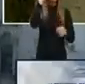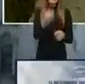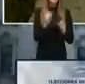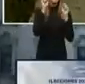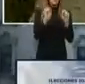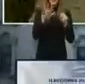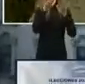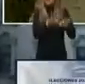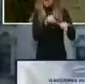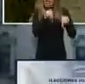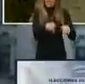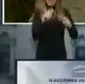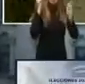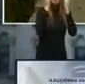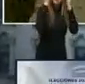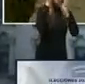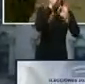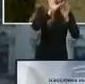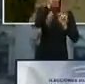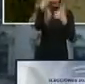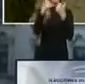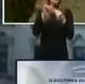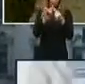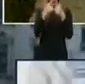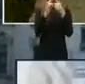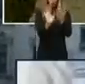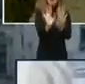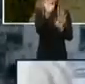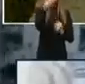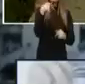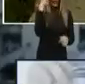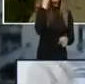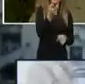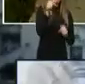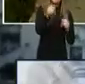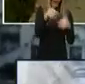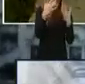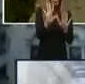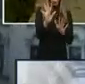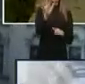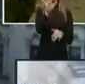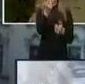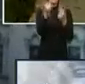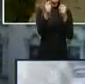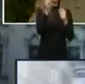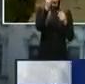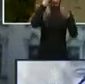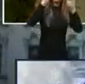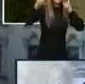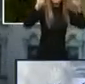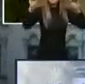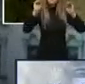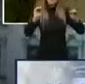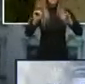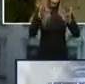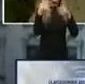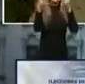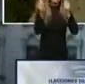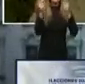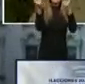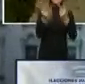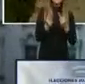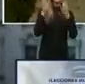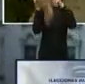acá o se van a ir a otro punto, pero por lo visto aquí es donde ya se había hecho una convocatoria. Aquí hay unas personas que